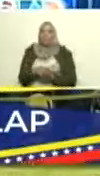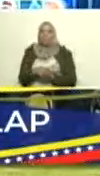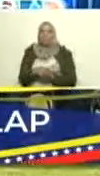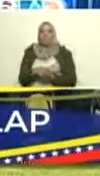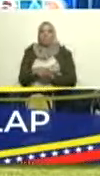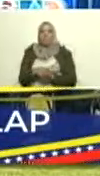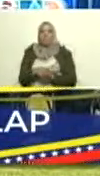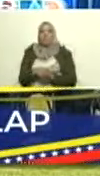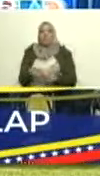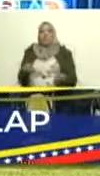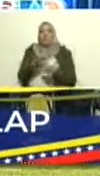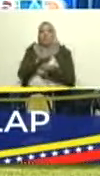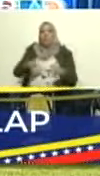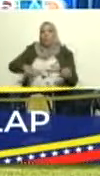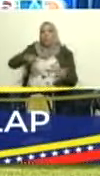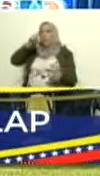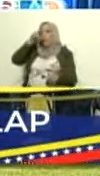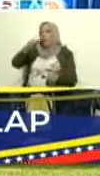De Aragua,